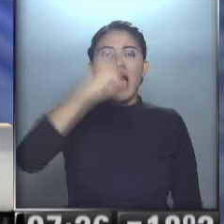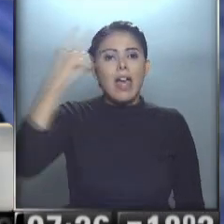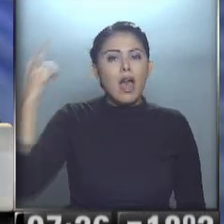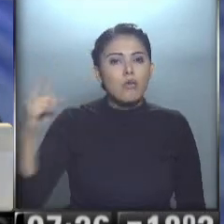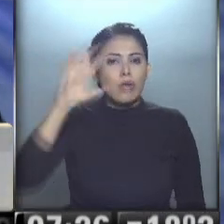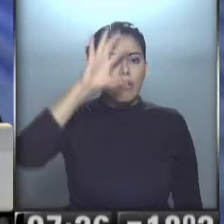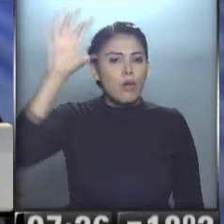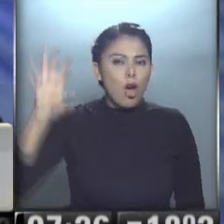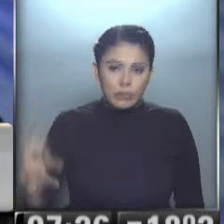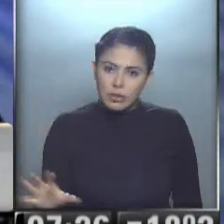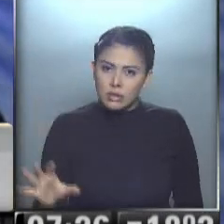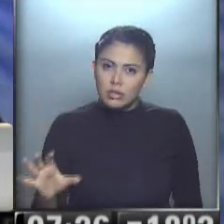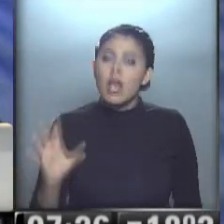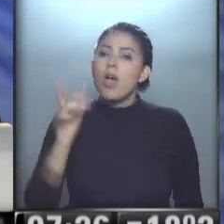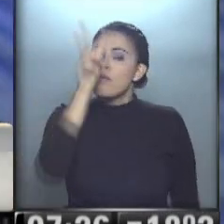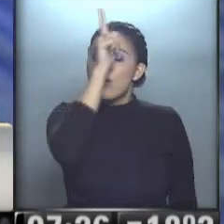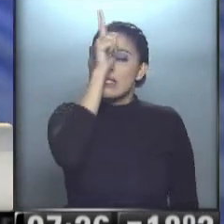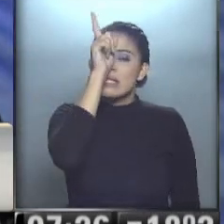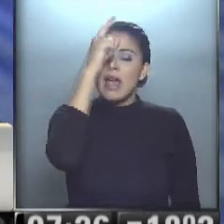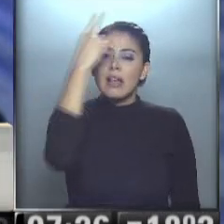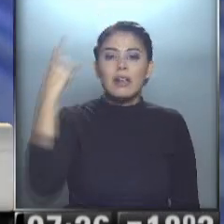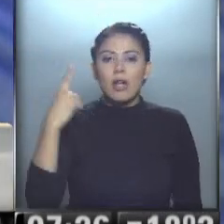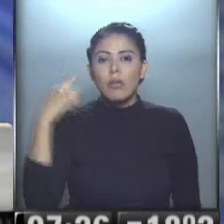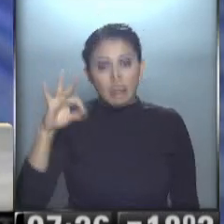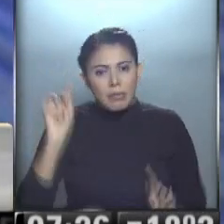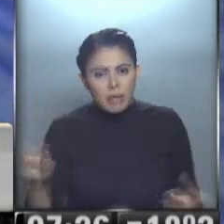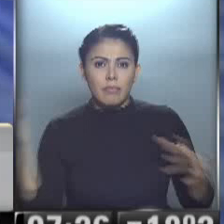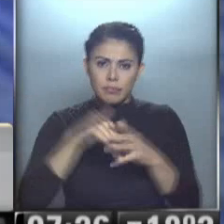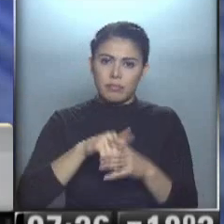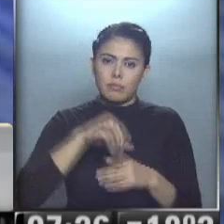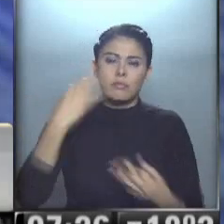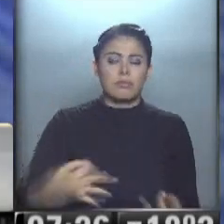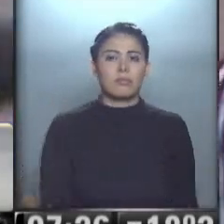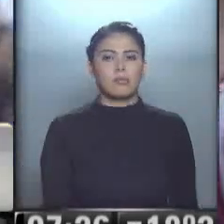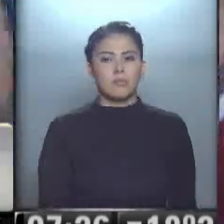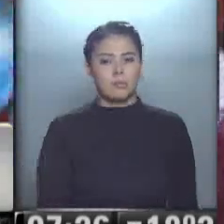jurisdicciones con las policías provinciales de una buena vez por